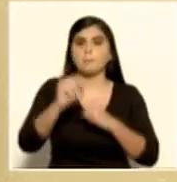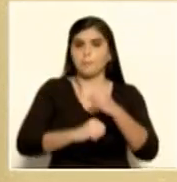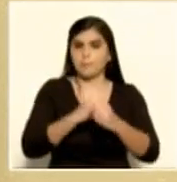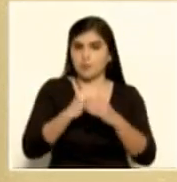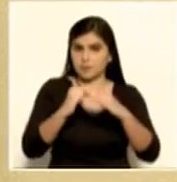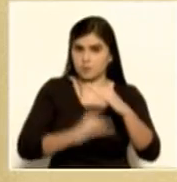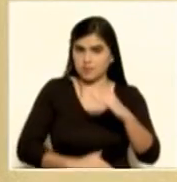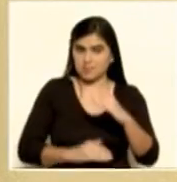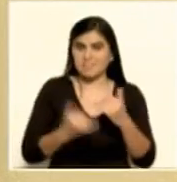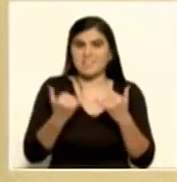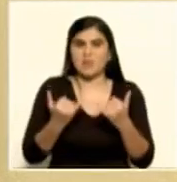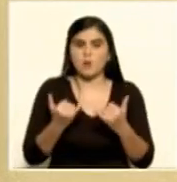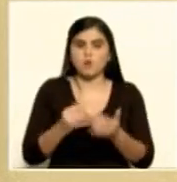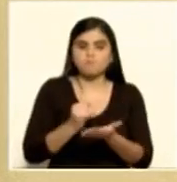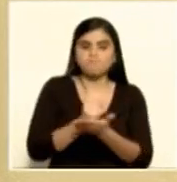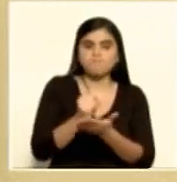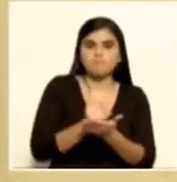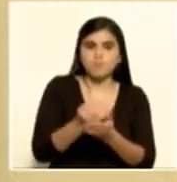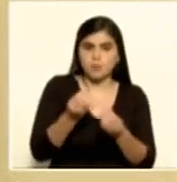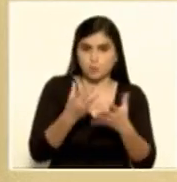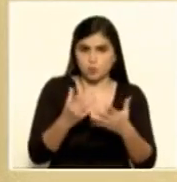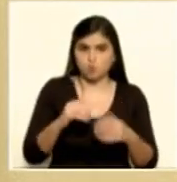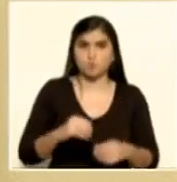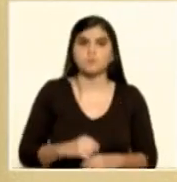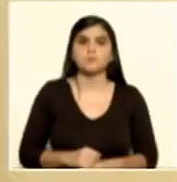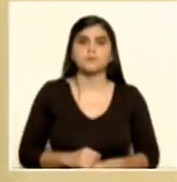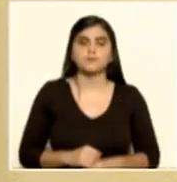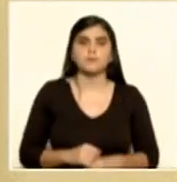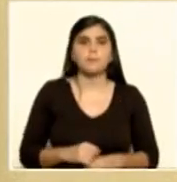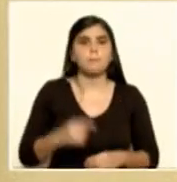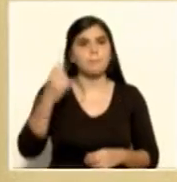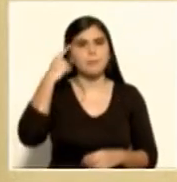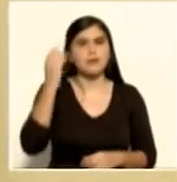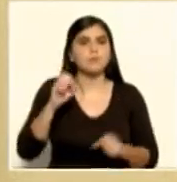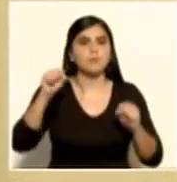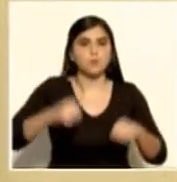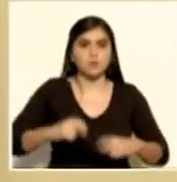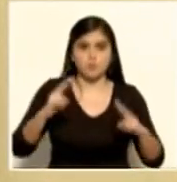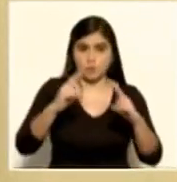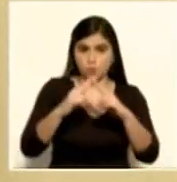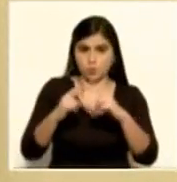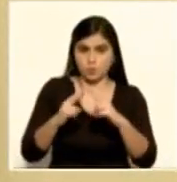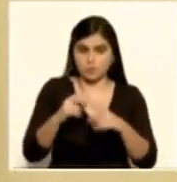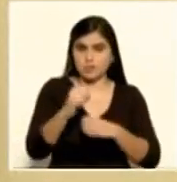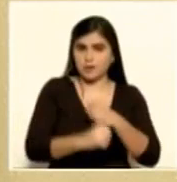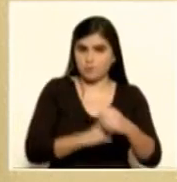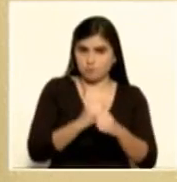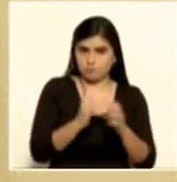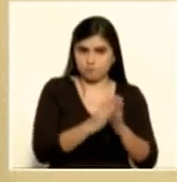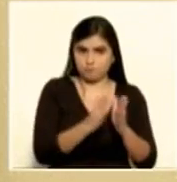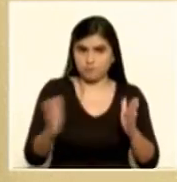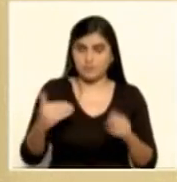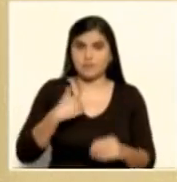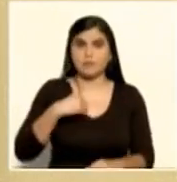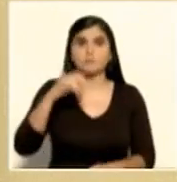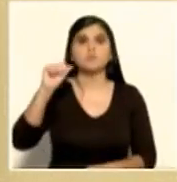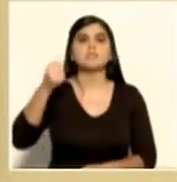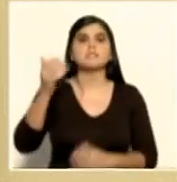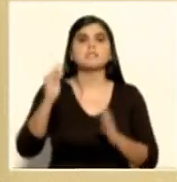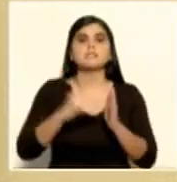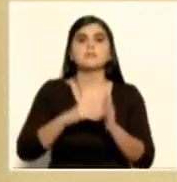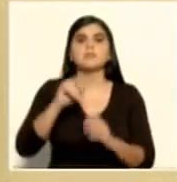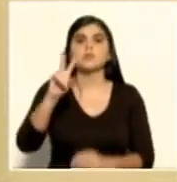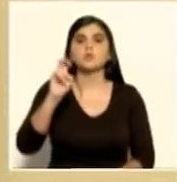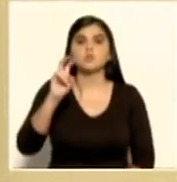investigación para conocer el registro correcto de la edad. Tenemos 2.110 personas que han